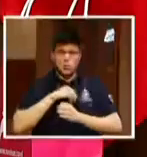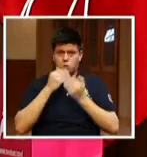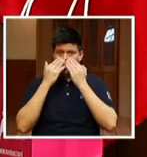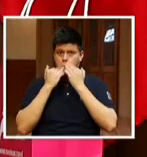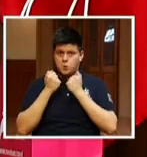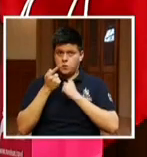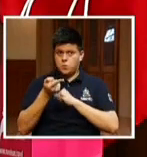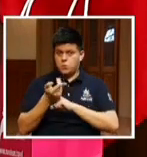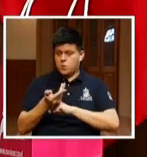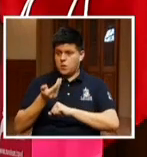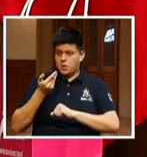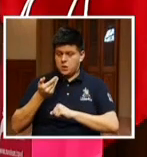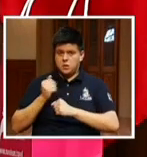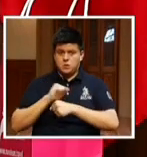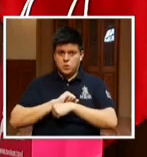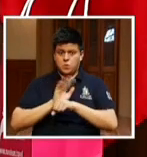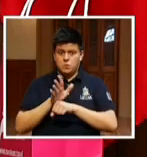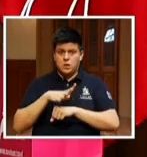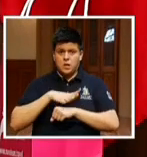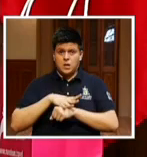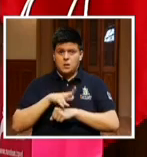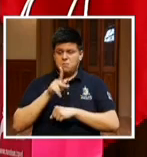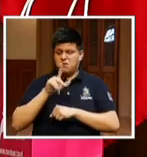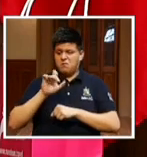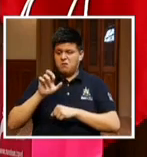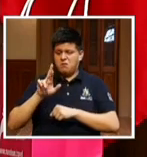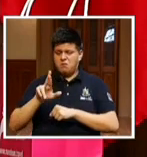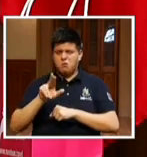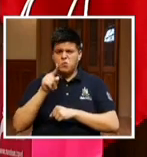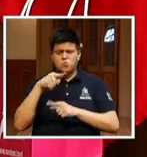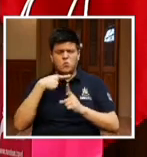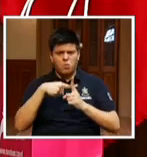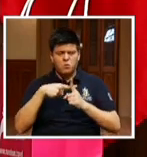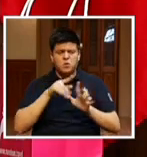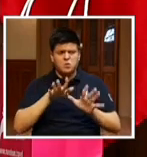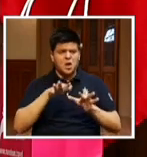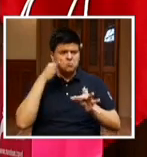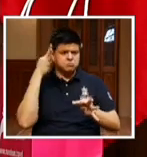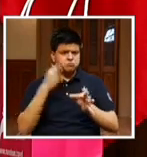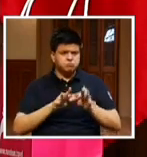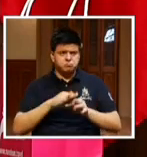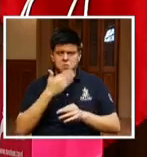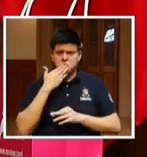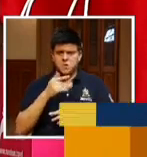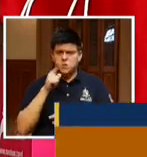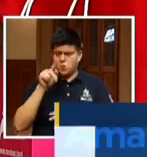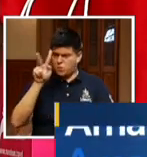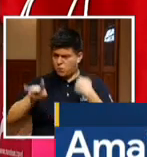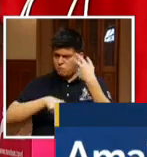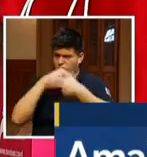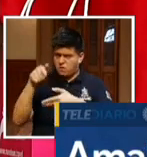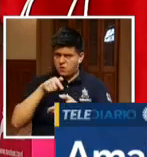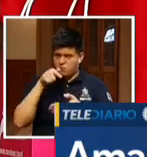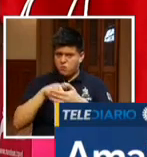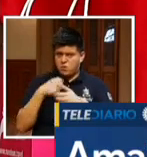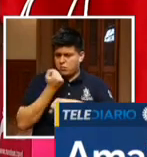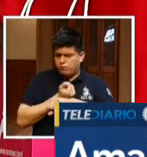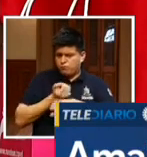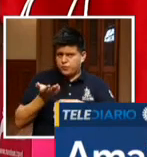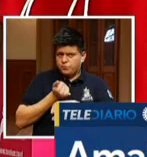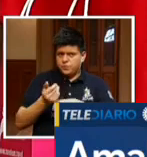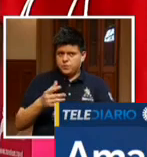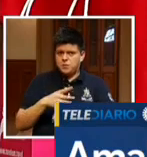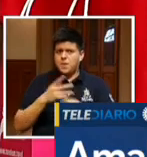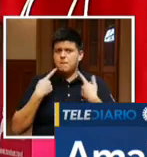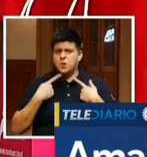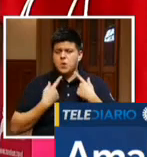tuviste COVID, tienes una PCR positiva y ya estás en buenas condiciones clínicas, acudas a donar porque hay